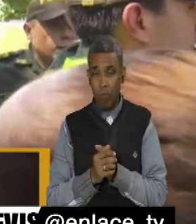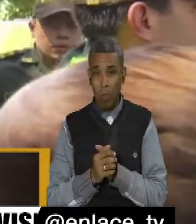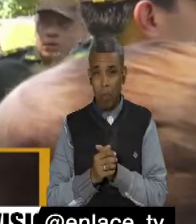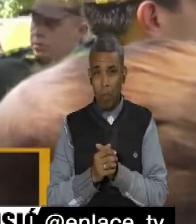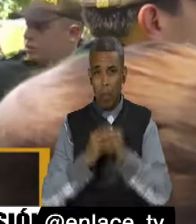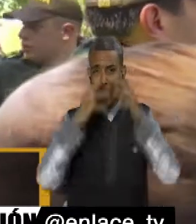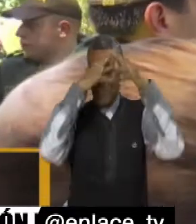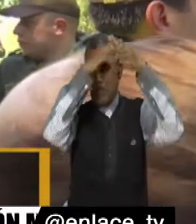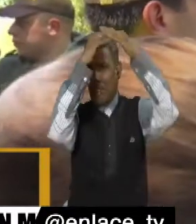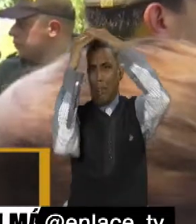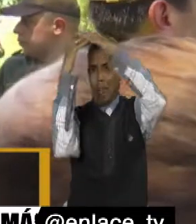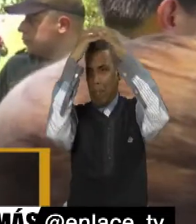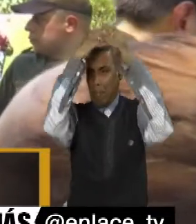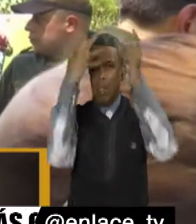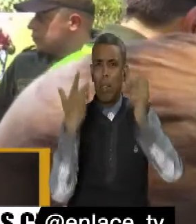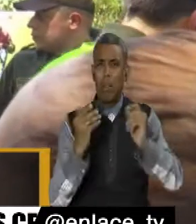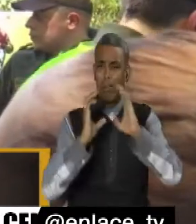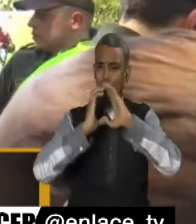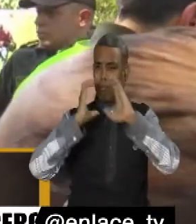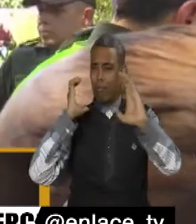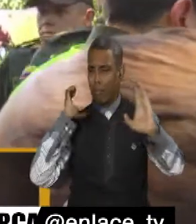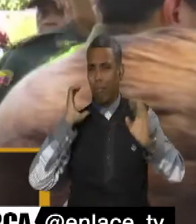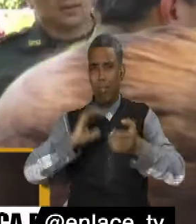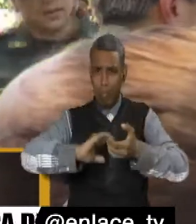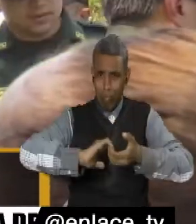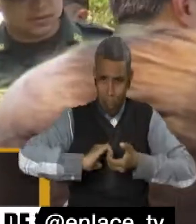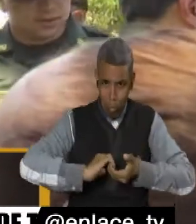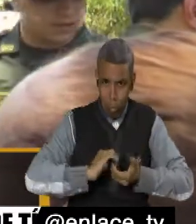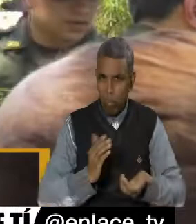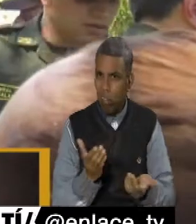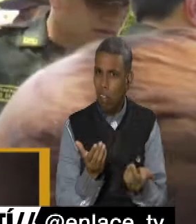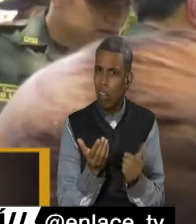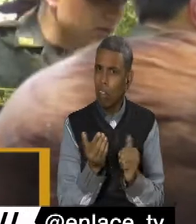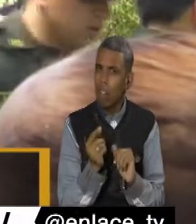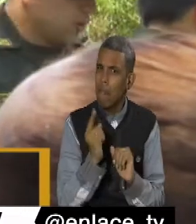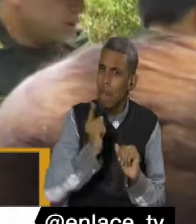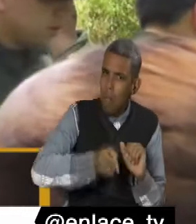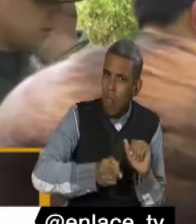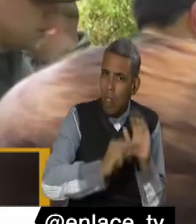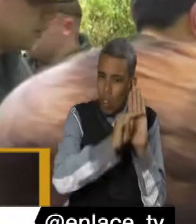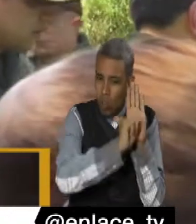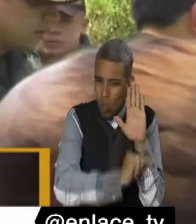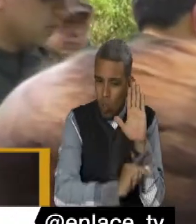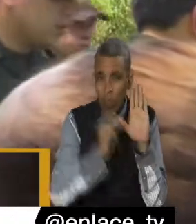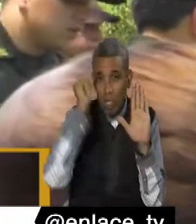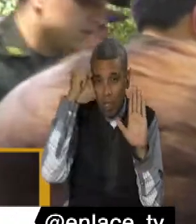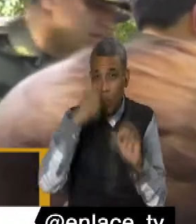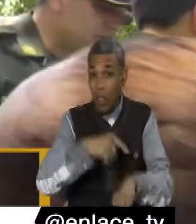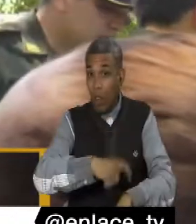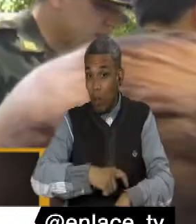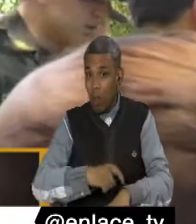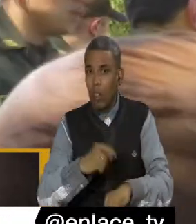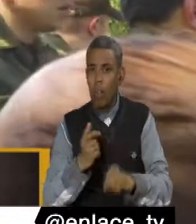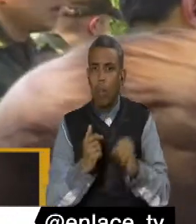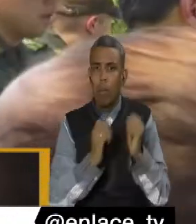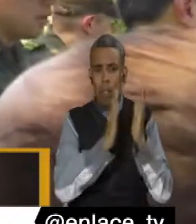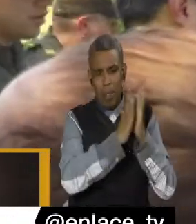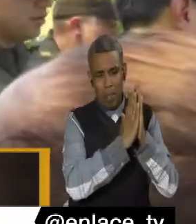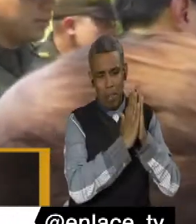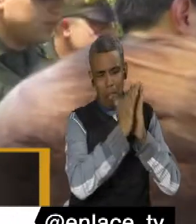las restricciones que el gobierno y a través del ministerio se impusieron obviamente durante determinados horarios durante el festivo, pero ya se encontraba